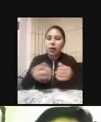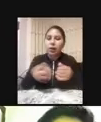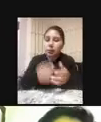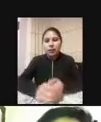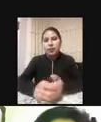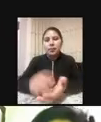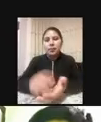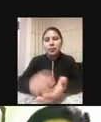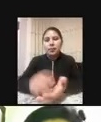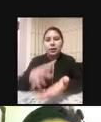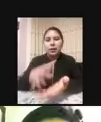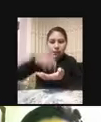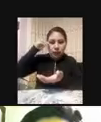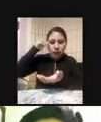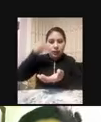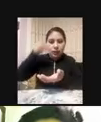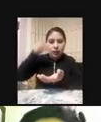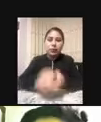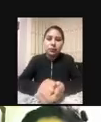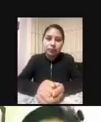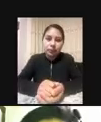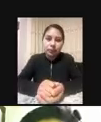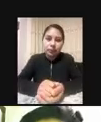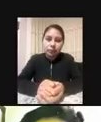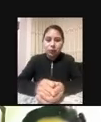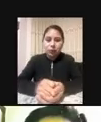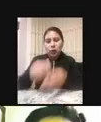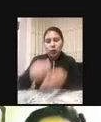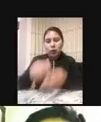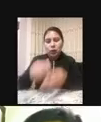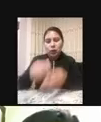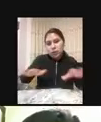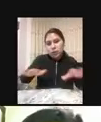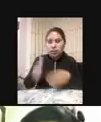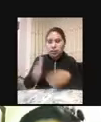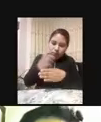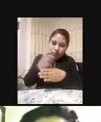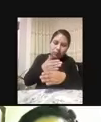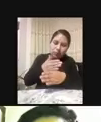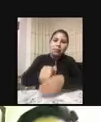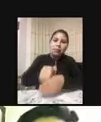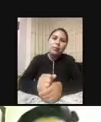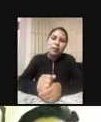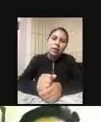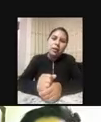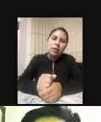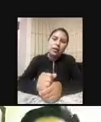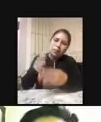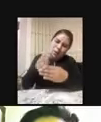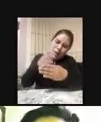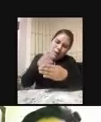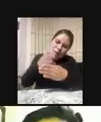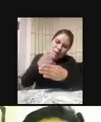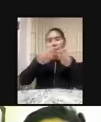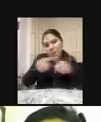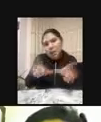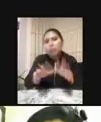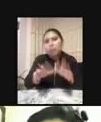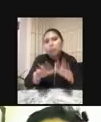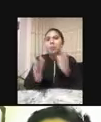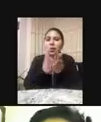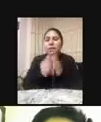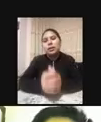vocabulario. Los niños van a tardar en hablar, eso es cierto, pero lo que queremos es que cuando empiecen a hablar tengan un vocabulario. O